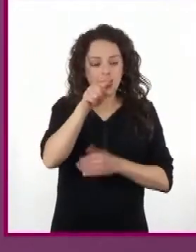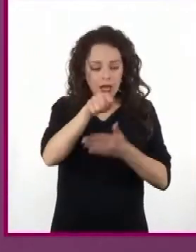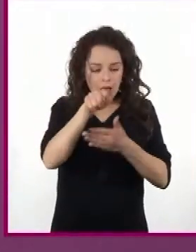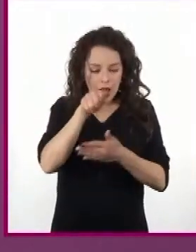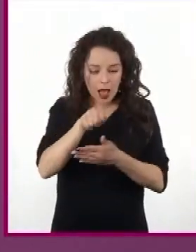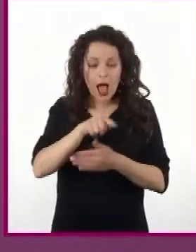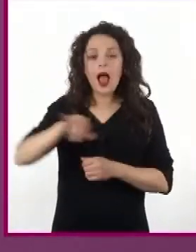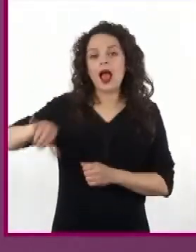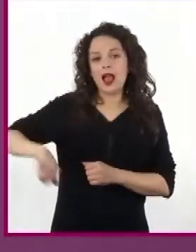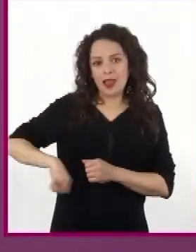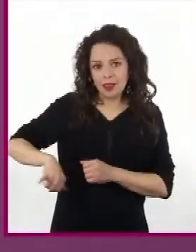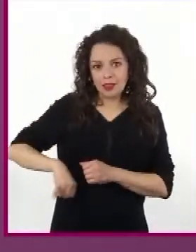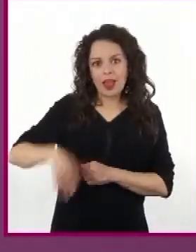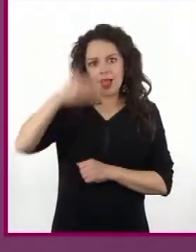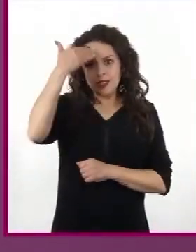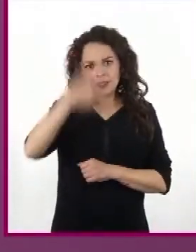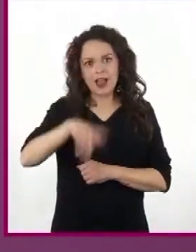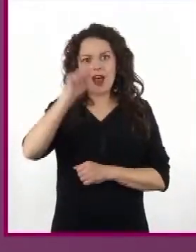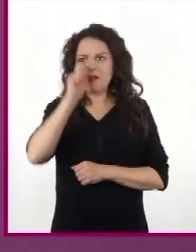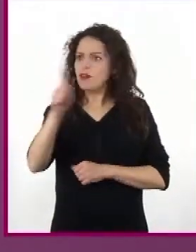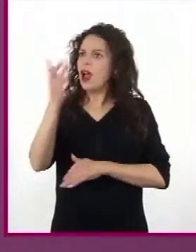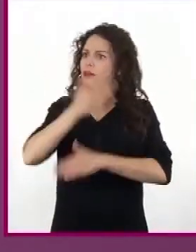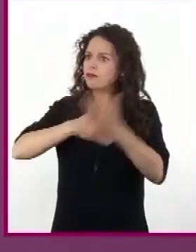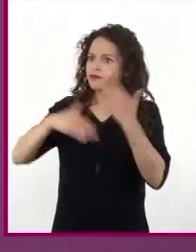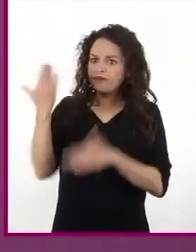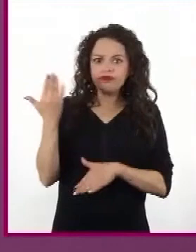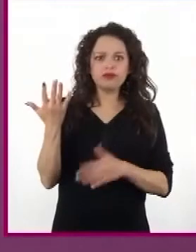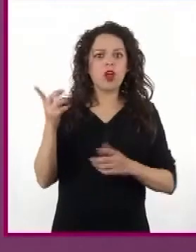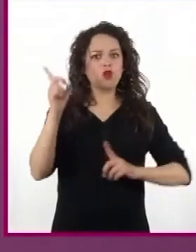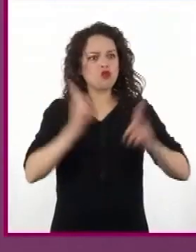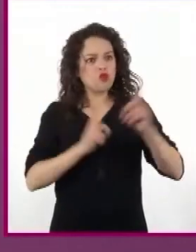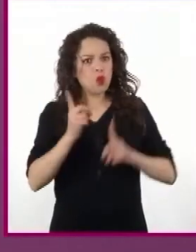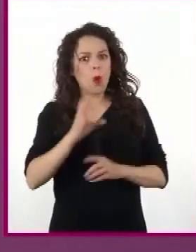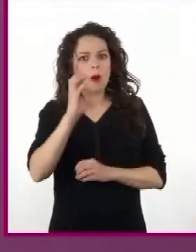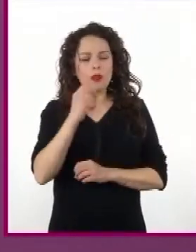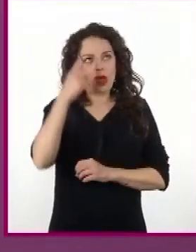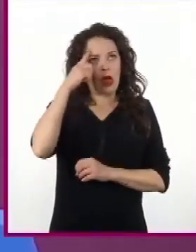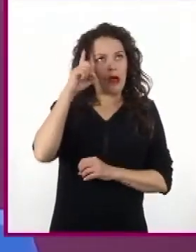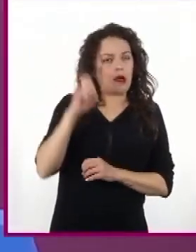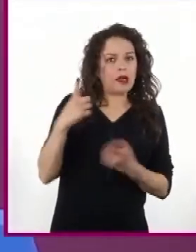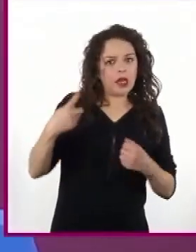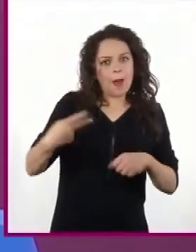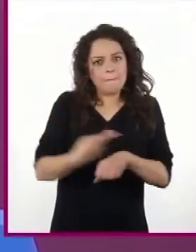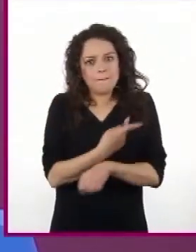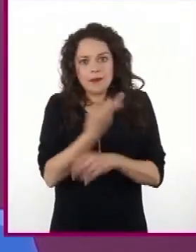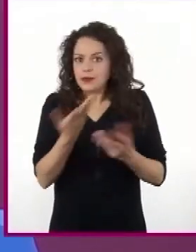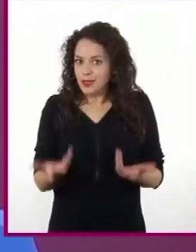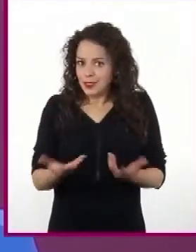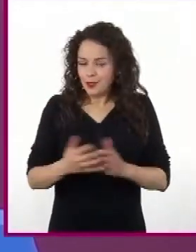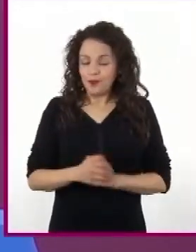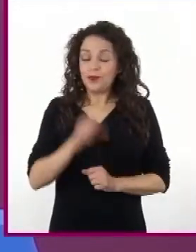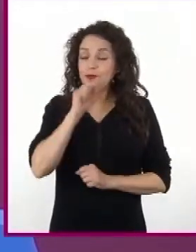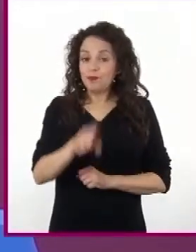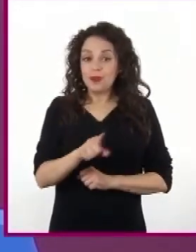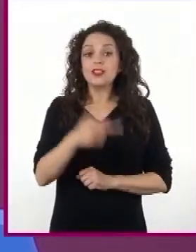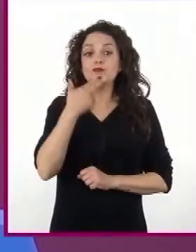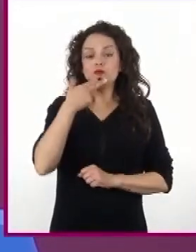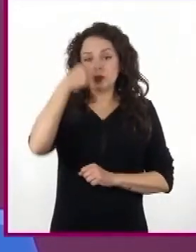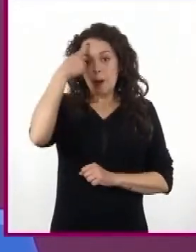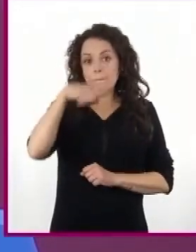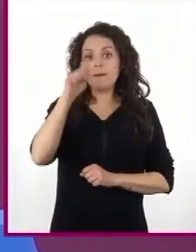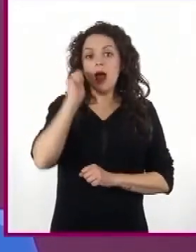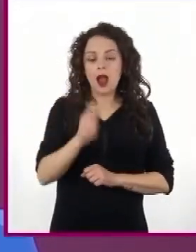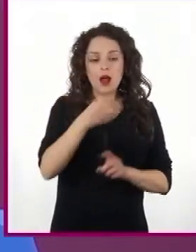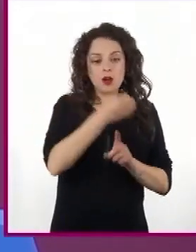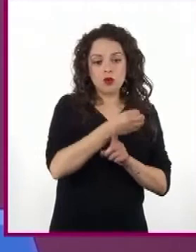enterarse de sus logros, dudas, incertidumbres y acontecimientos inesperados. También nos sirve para delimitar y ordenar